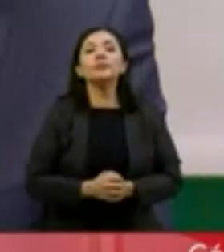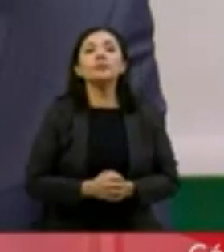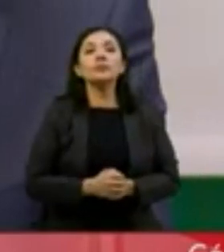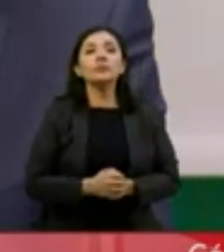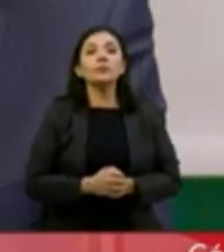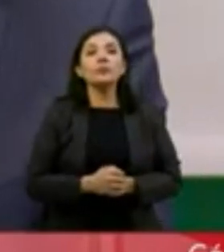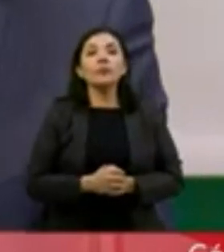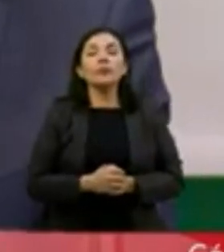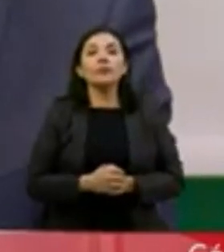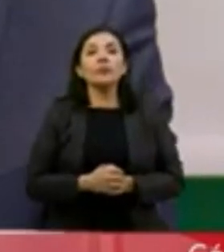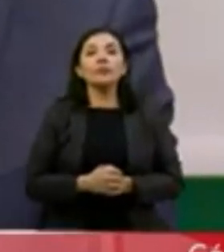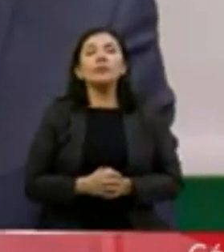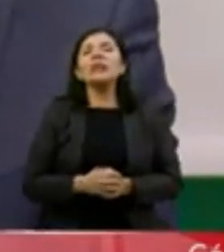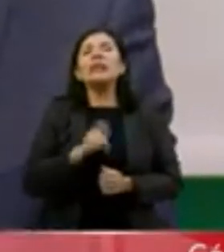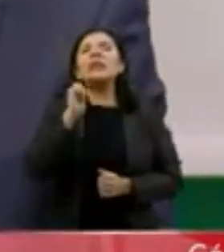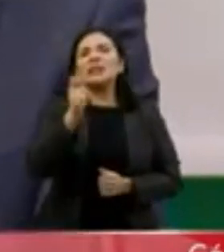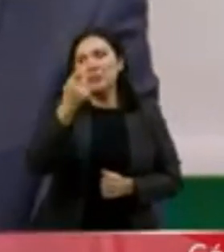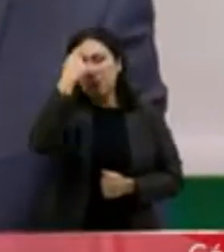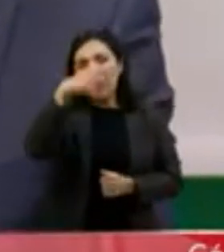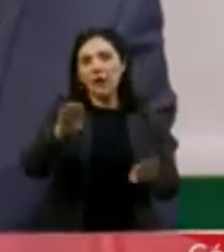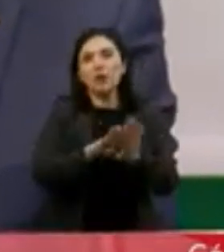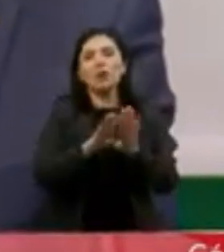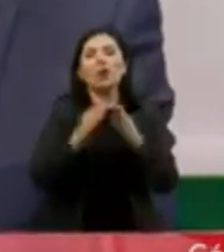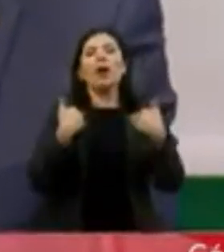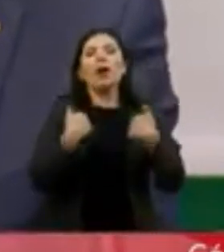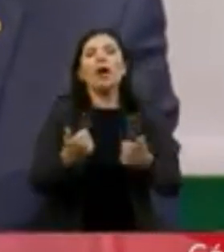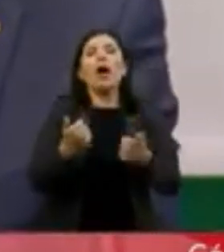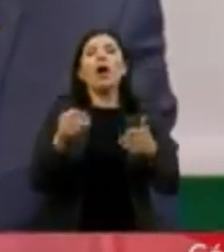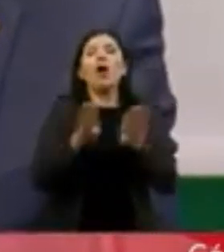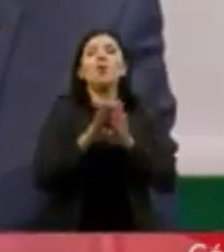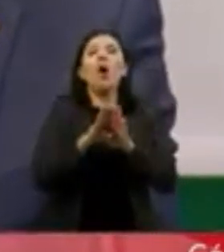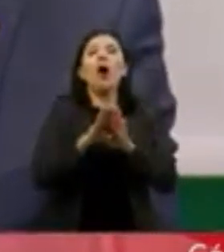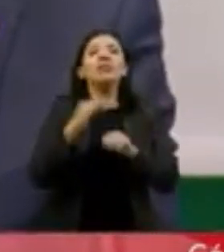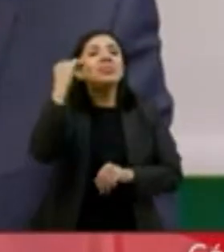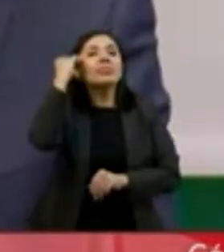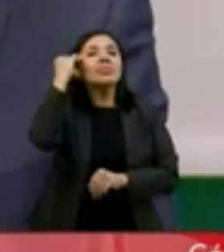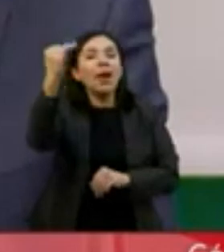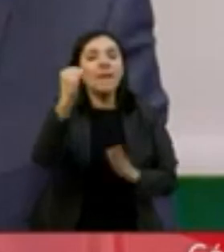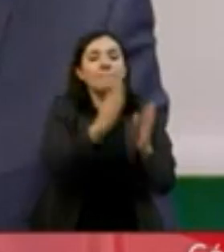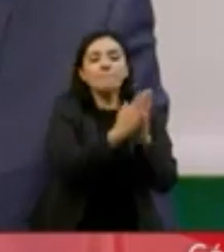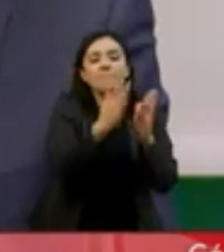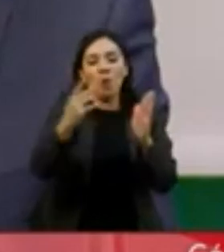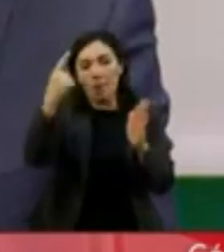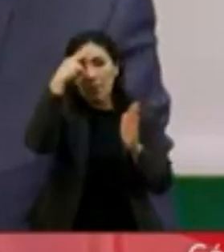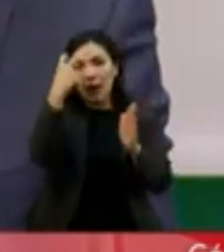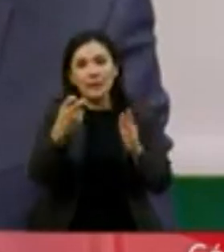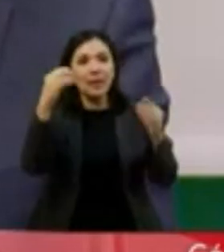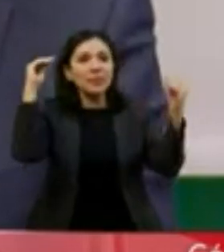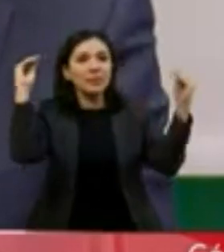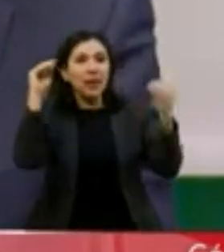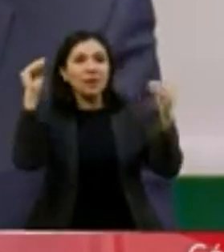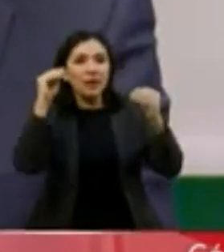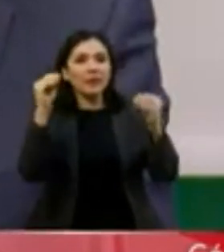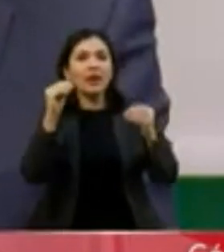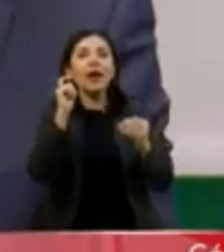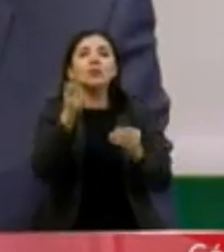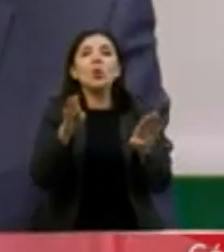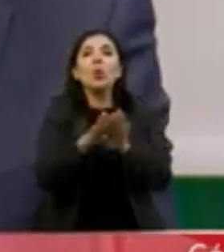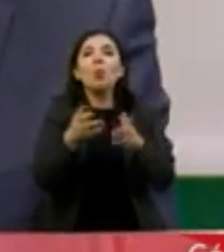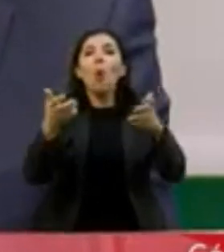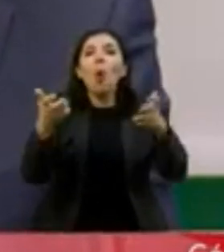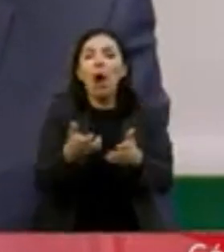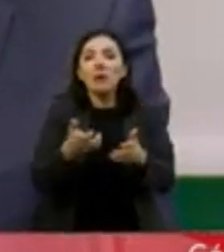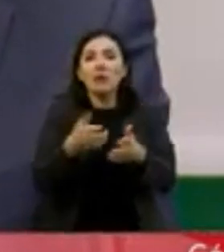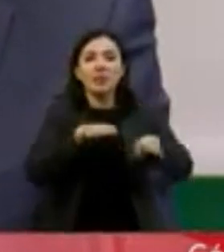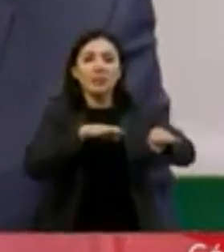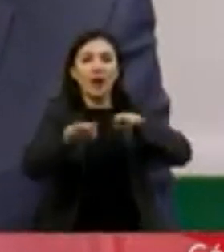para de alguna manera darle temporalidad al debate respecto al actuar de la